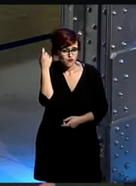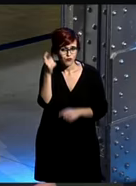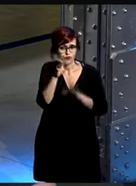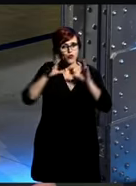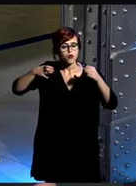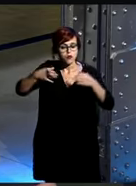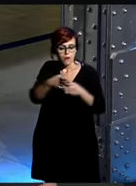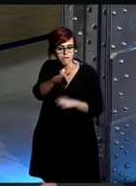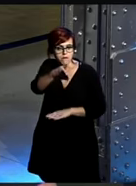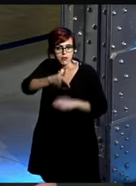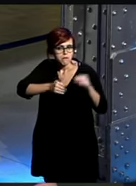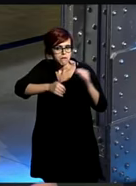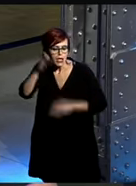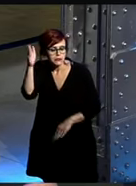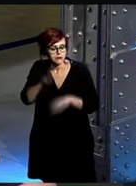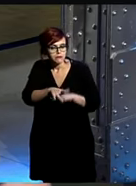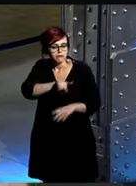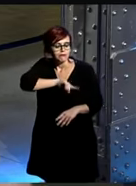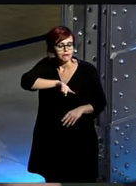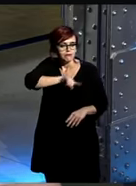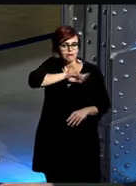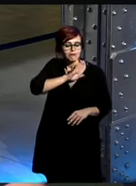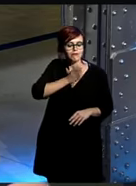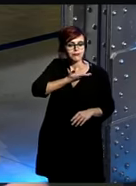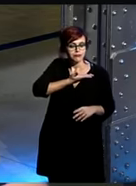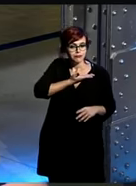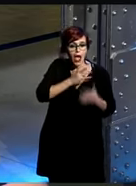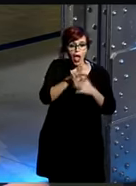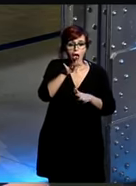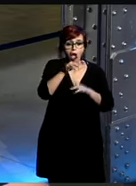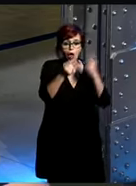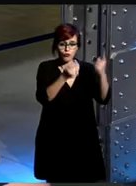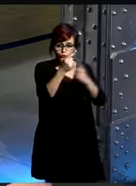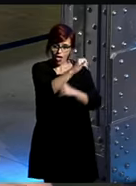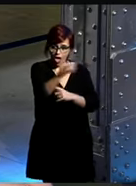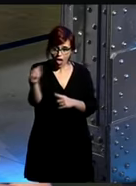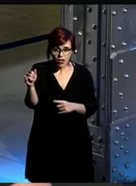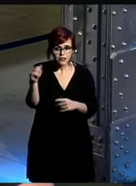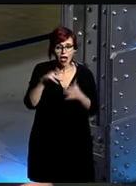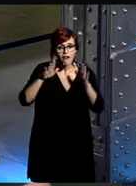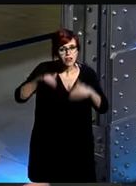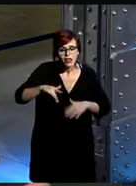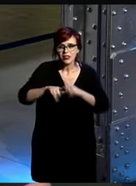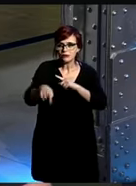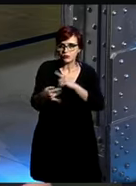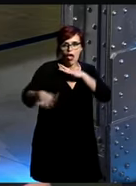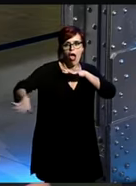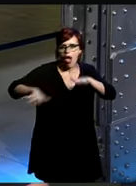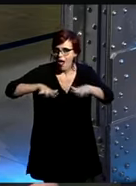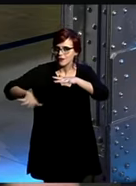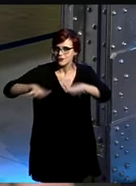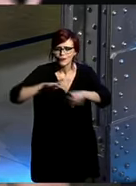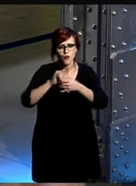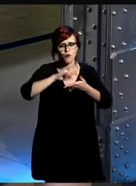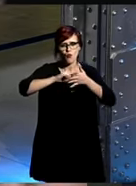quedaron tocados por el proyecto. La mayoría de ellos, algunos de los cuales están aquí, se han convertido en verdaderos activistas y